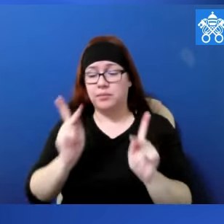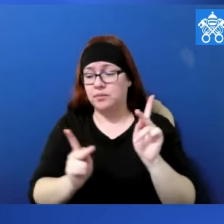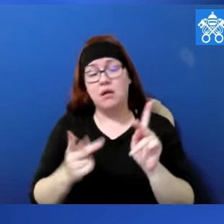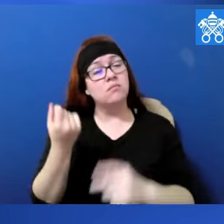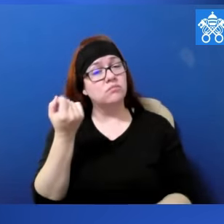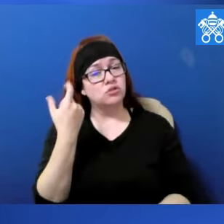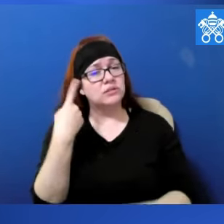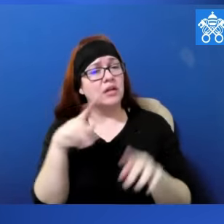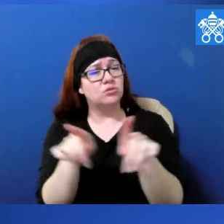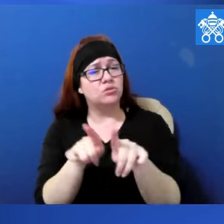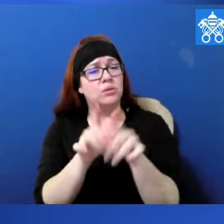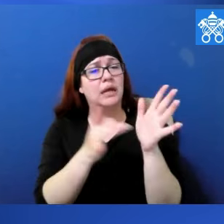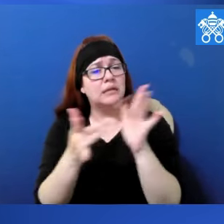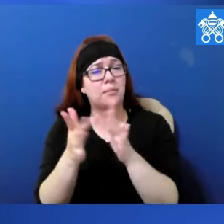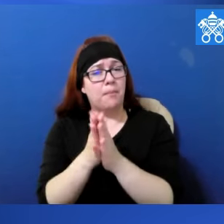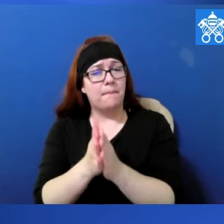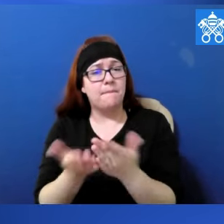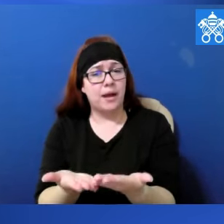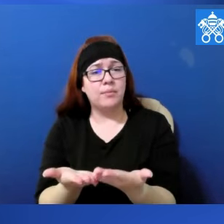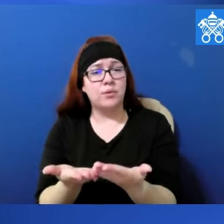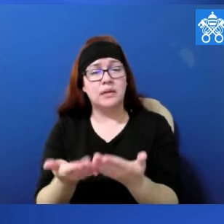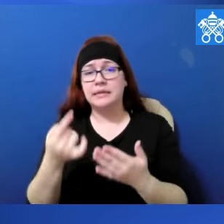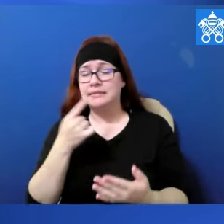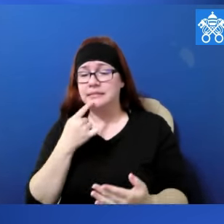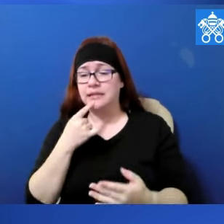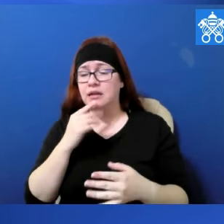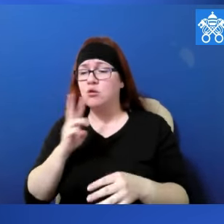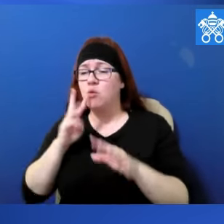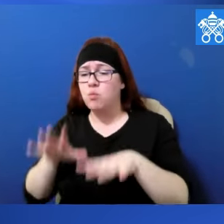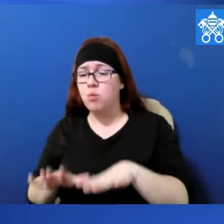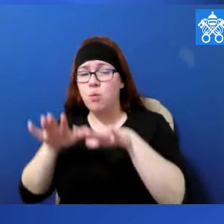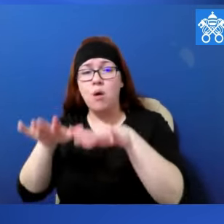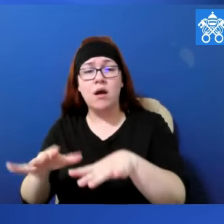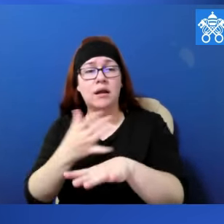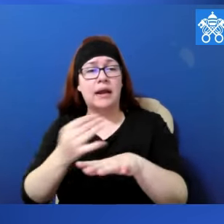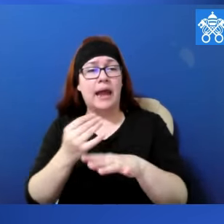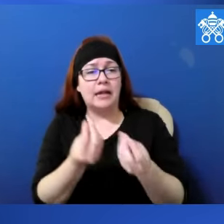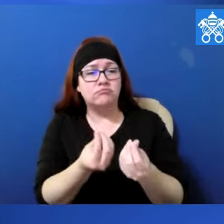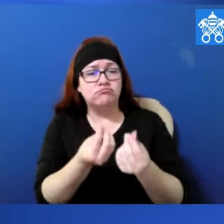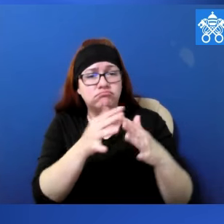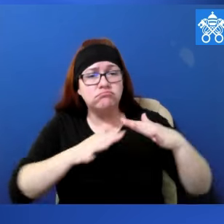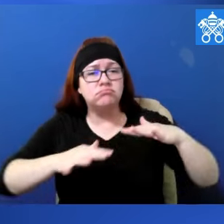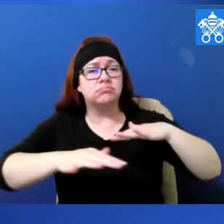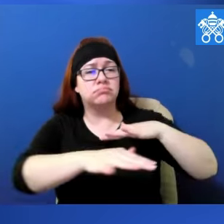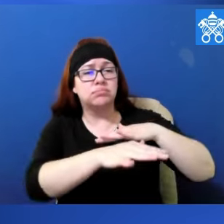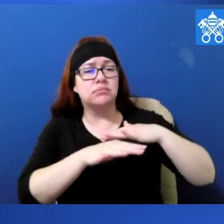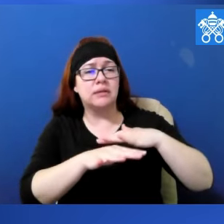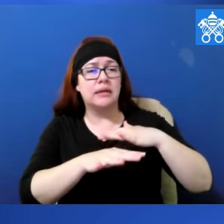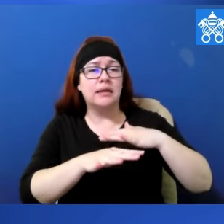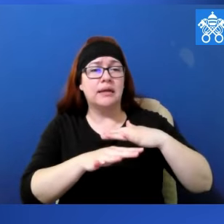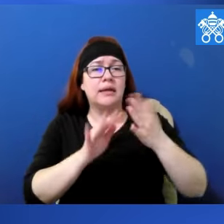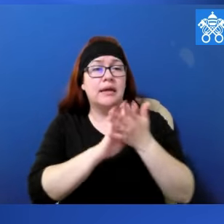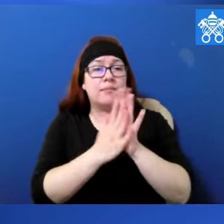la Biblia, el mar y el desierto son lugares de sufrimiento, de miedo, de desesperación, pero al mismo tiempo